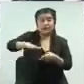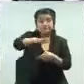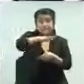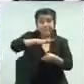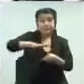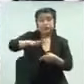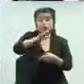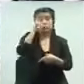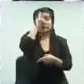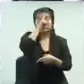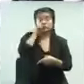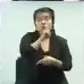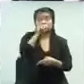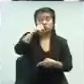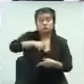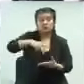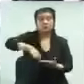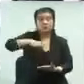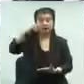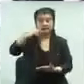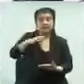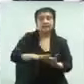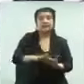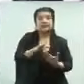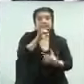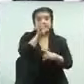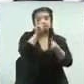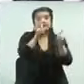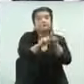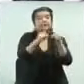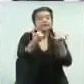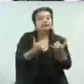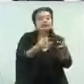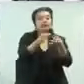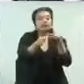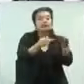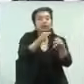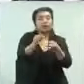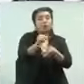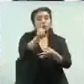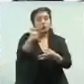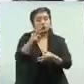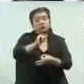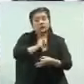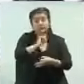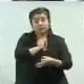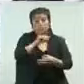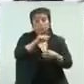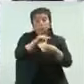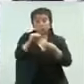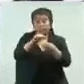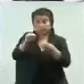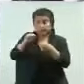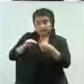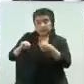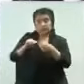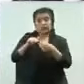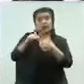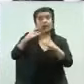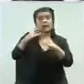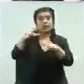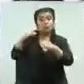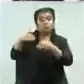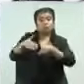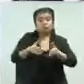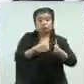para todo el suroccidente del país. Según lo que nos han informado algunos amigos, los municipios por los que han sugerido el paso,